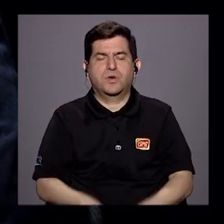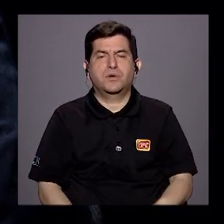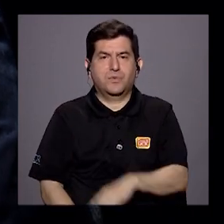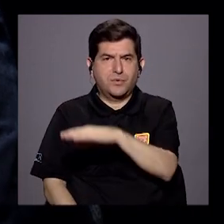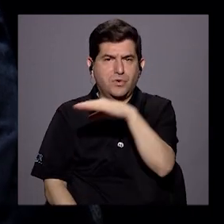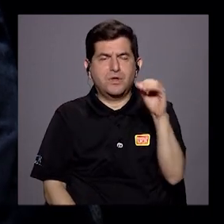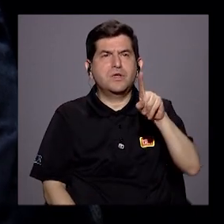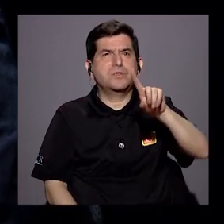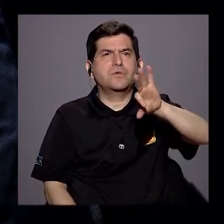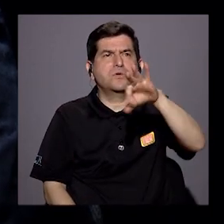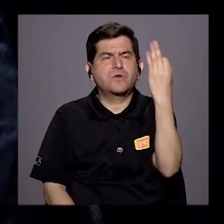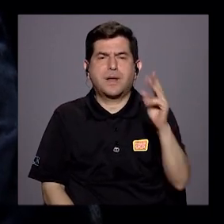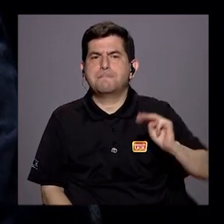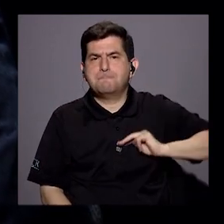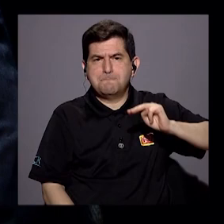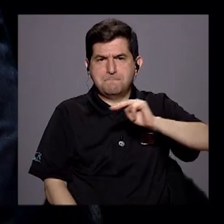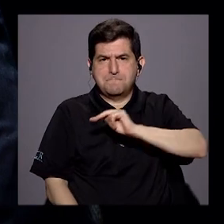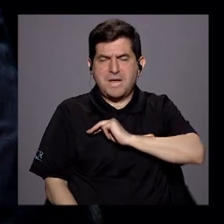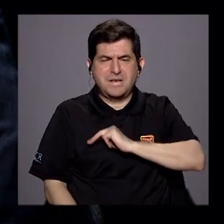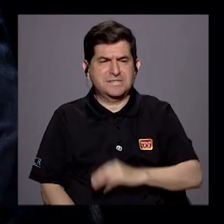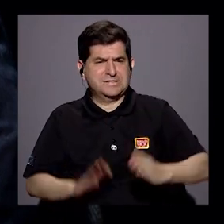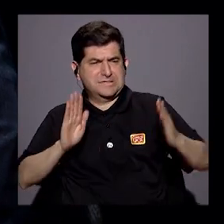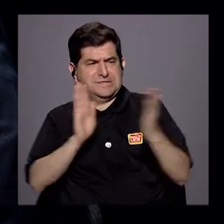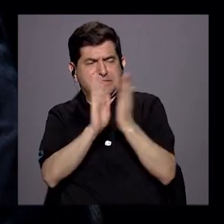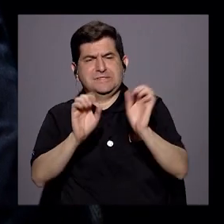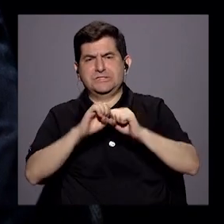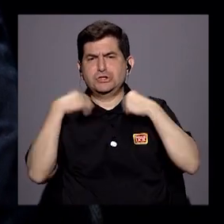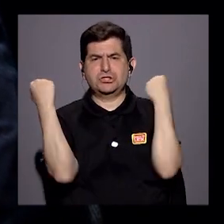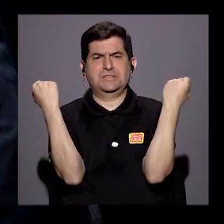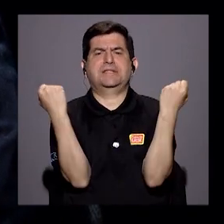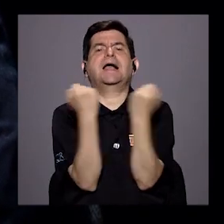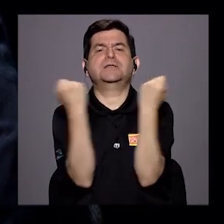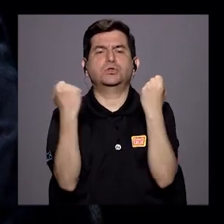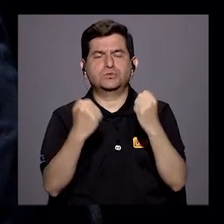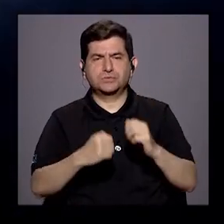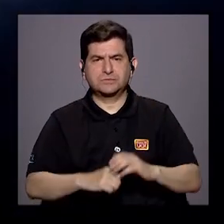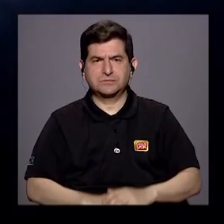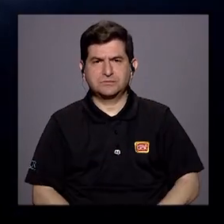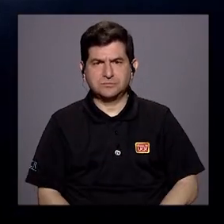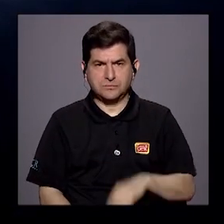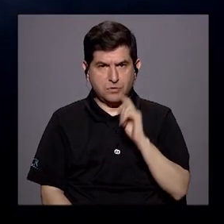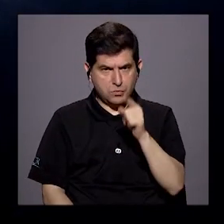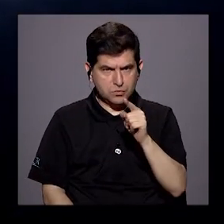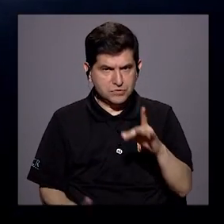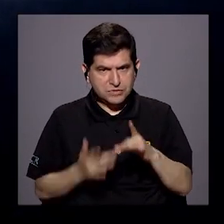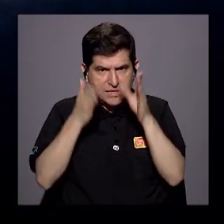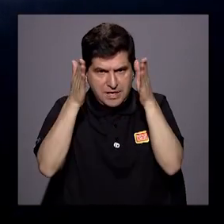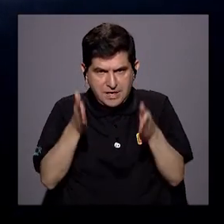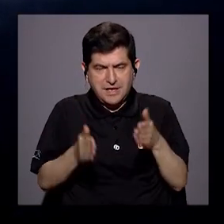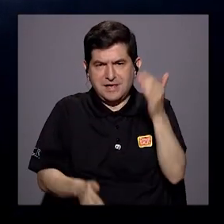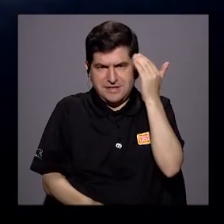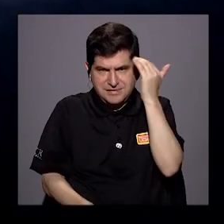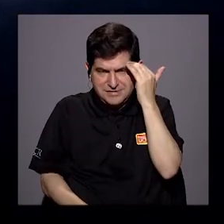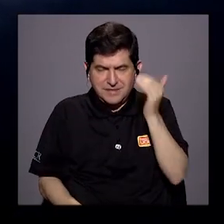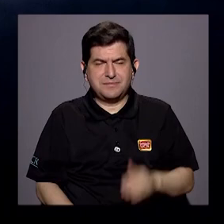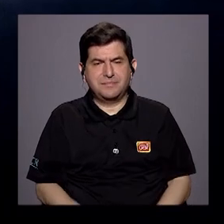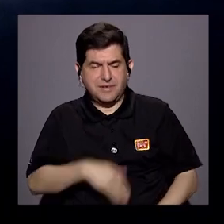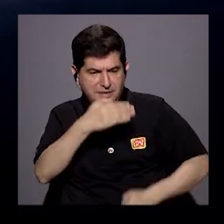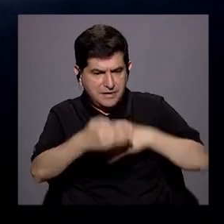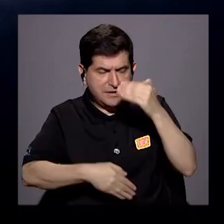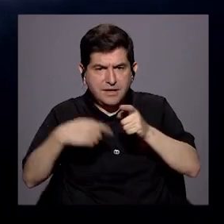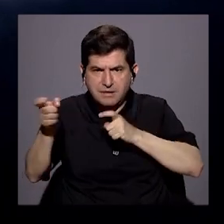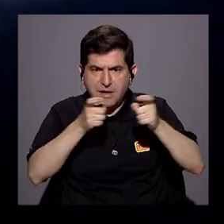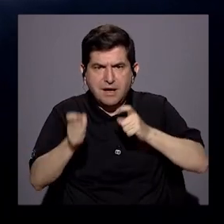público y tenemos de algún modo un ministerio muy enfrentado ante los sindicatos usted como especialista y